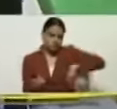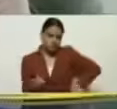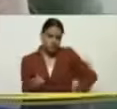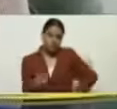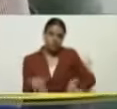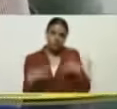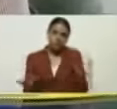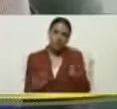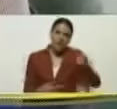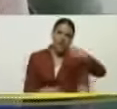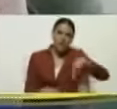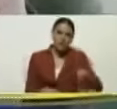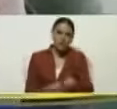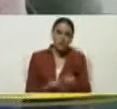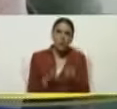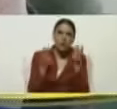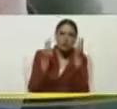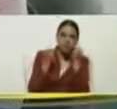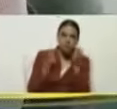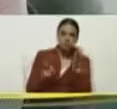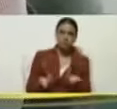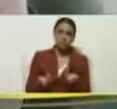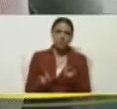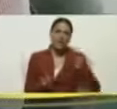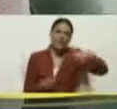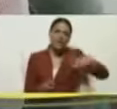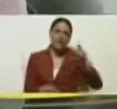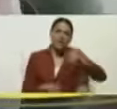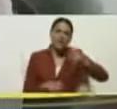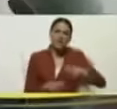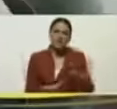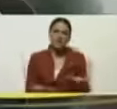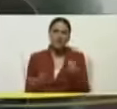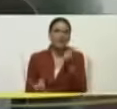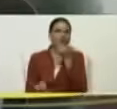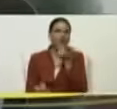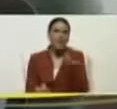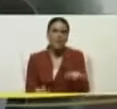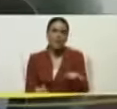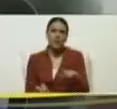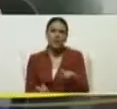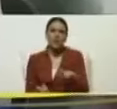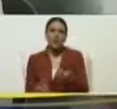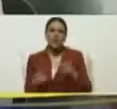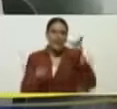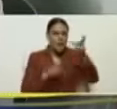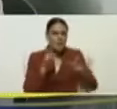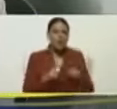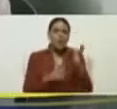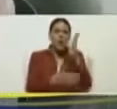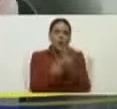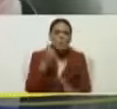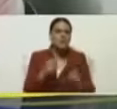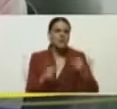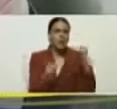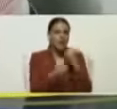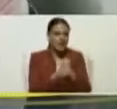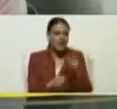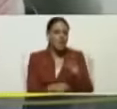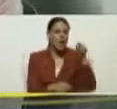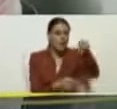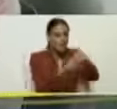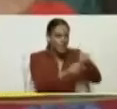cuesta un precio, cobrárselo 5 veces más al humilde, al productor de base, al comunero, al